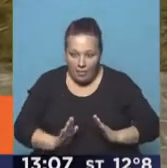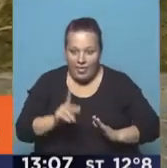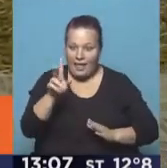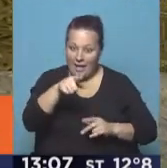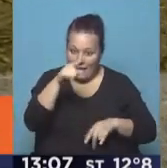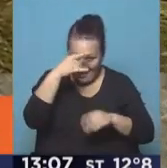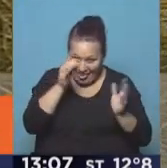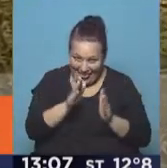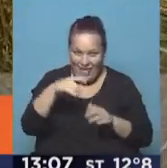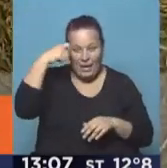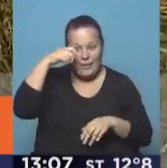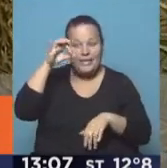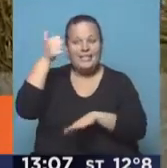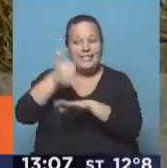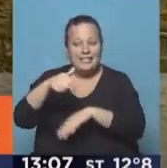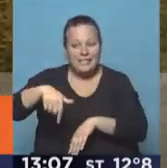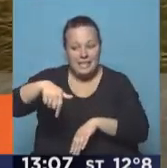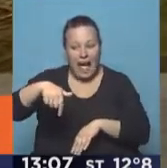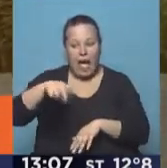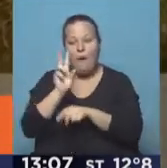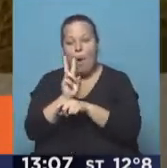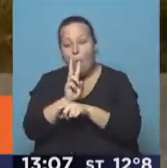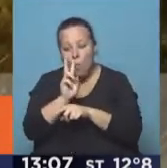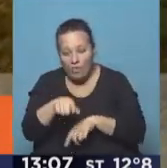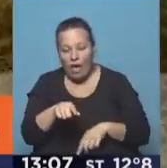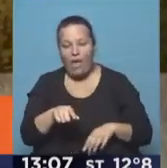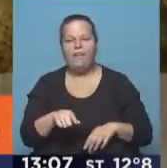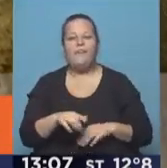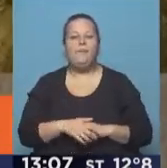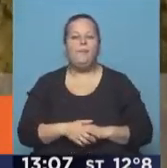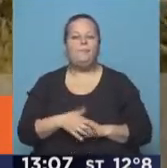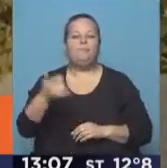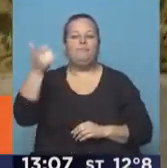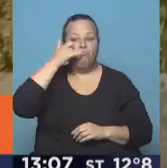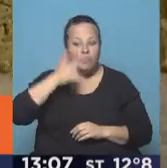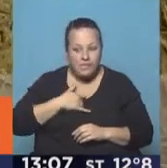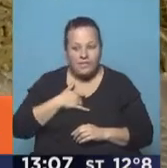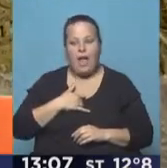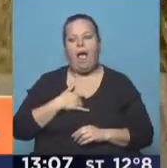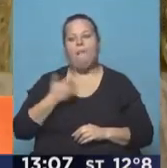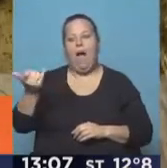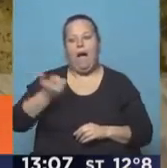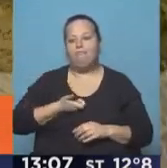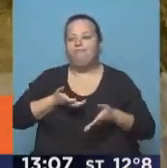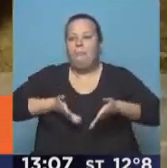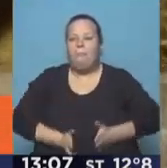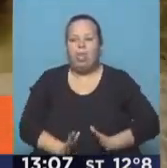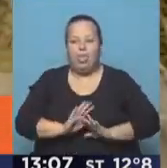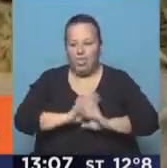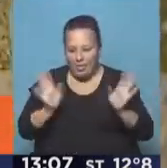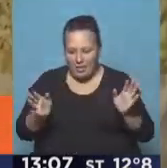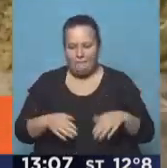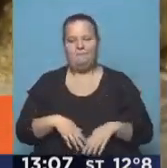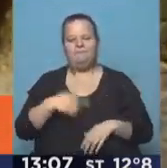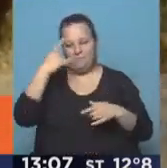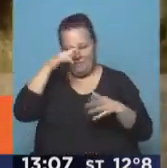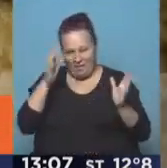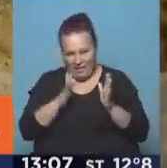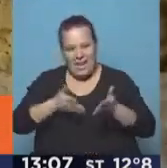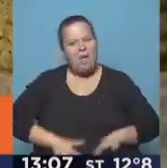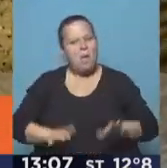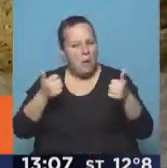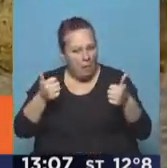Libertad, el veterinario que se encontraba de guardia me llama y me avisa que había nacido la ternera, que había